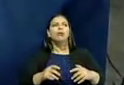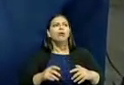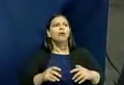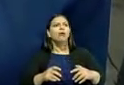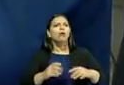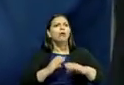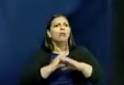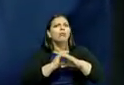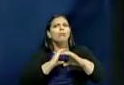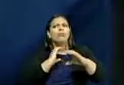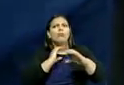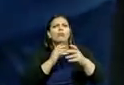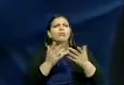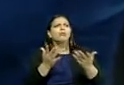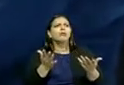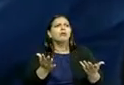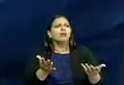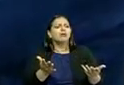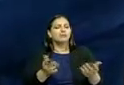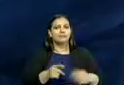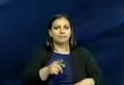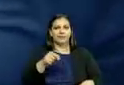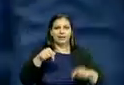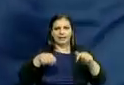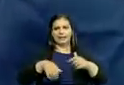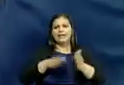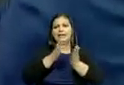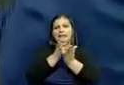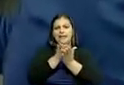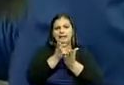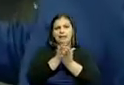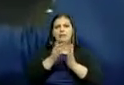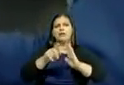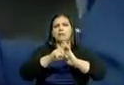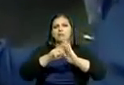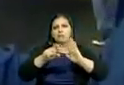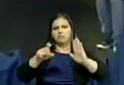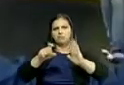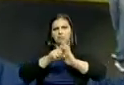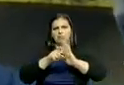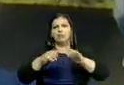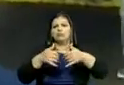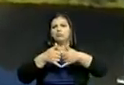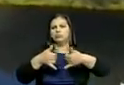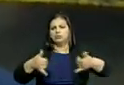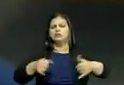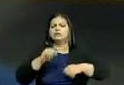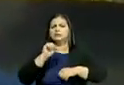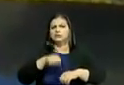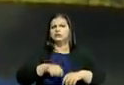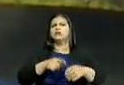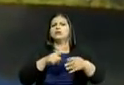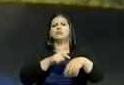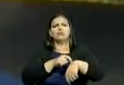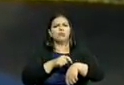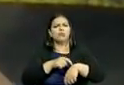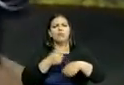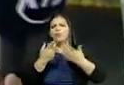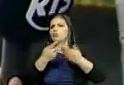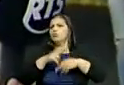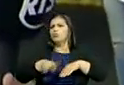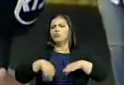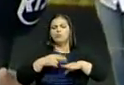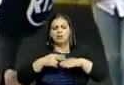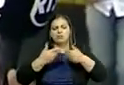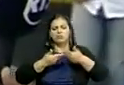servicios si están trabajando los locales comerciales y el horario del centro comercial se mantiene en condiciones completamente normales se